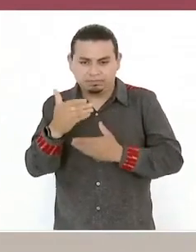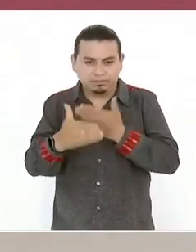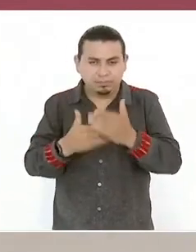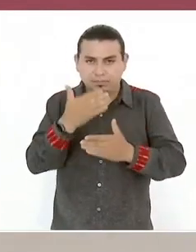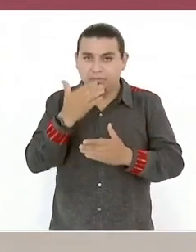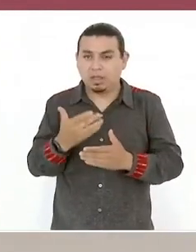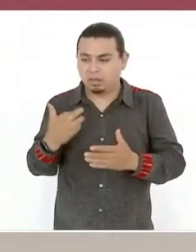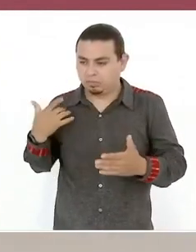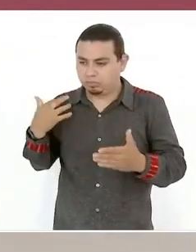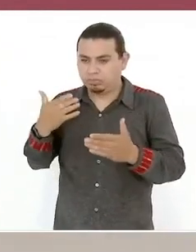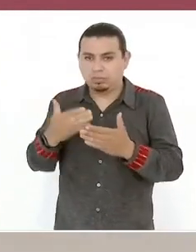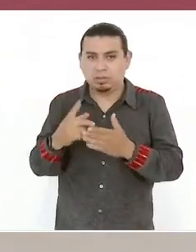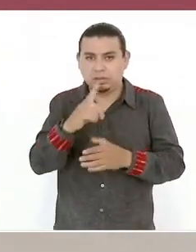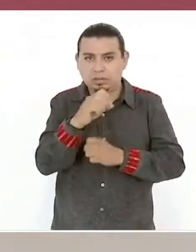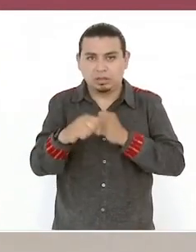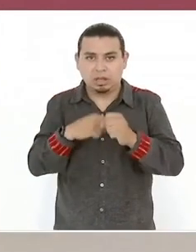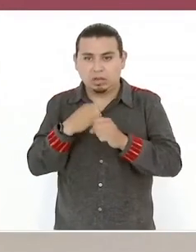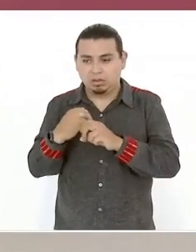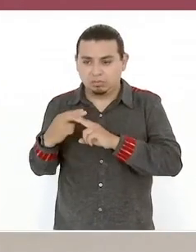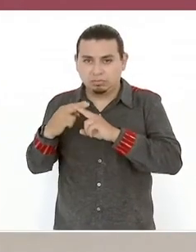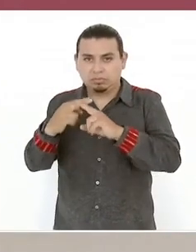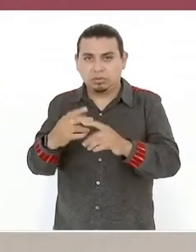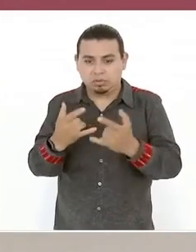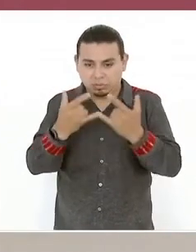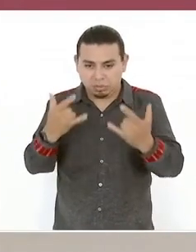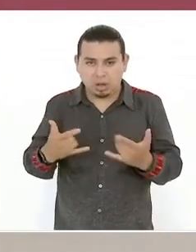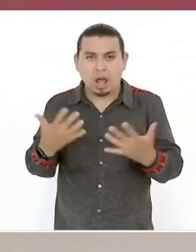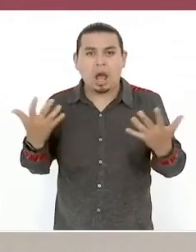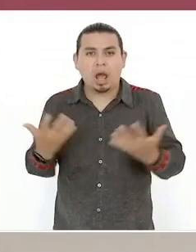hoy, 100 años a la distancia, se hace realidad.